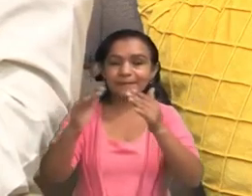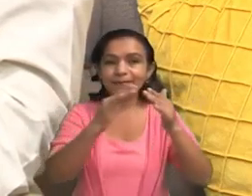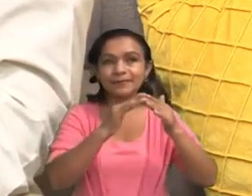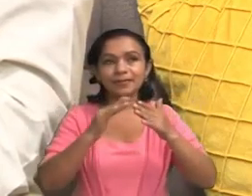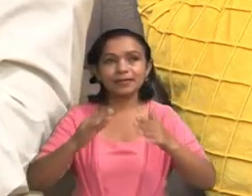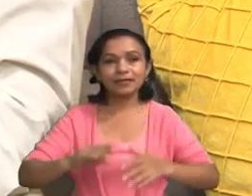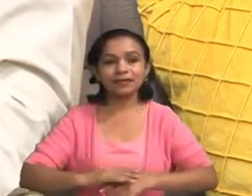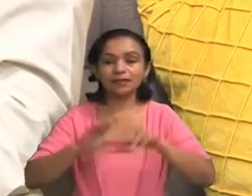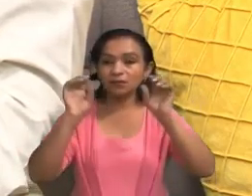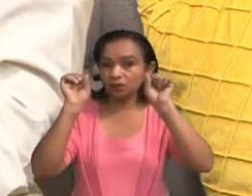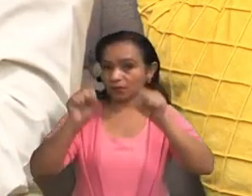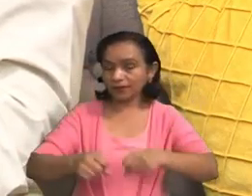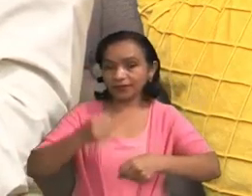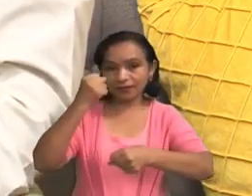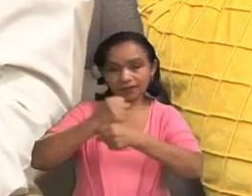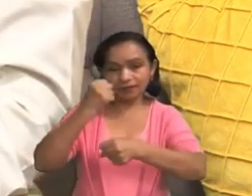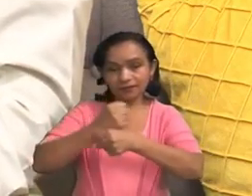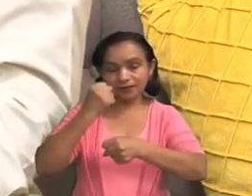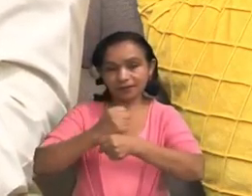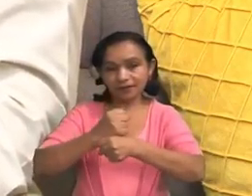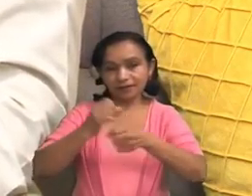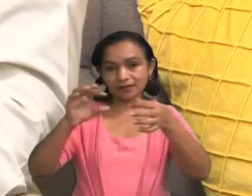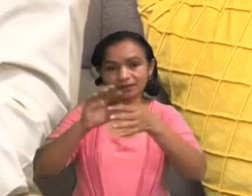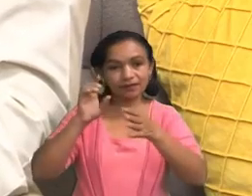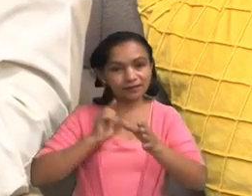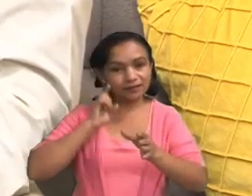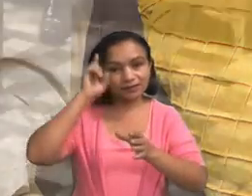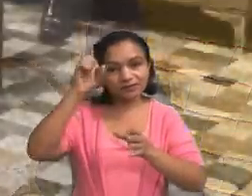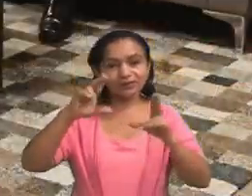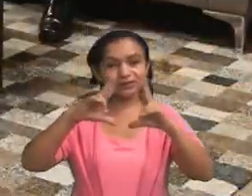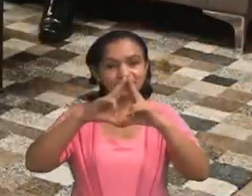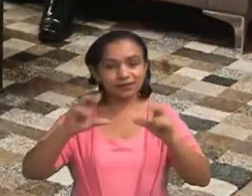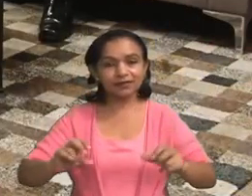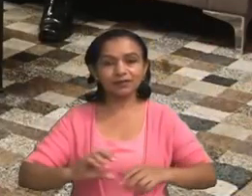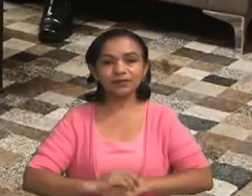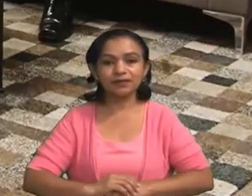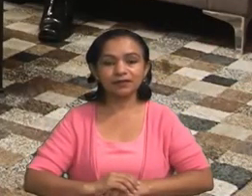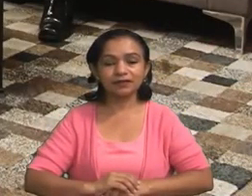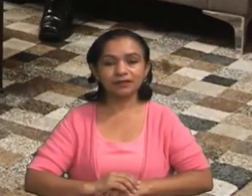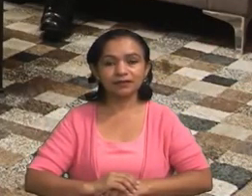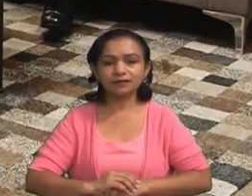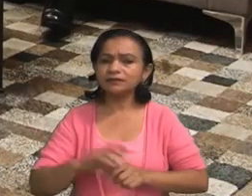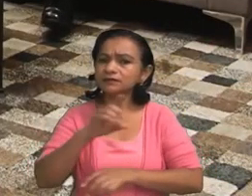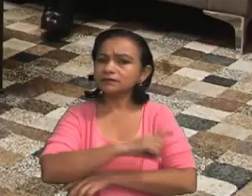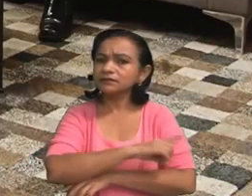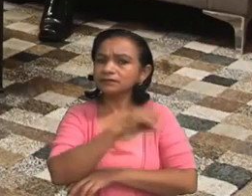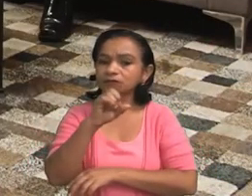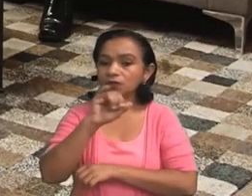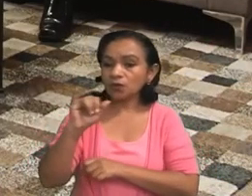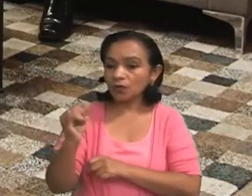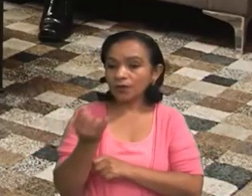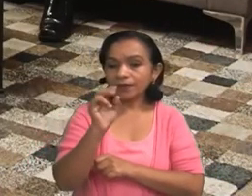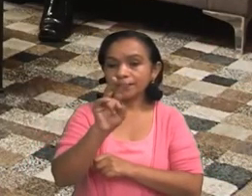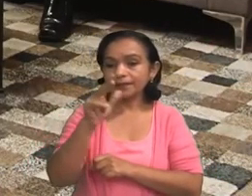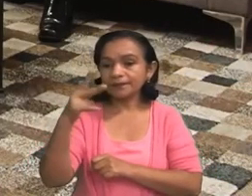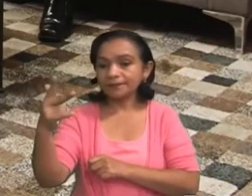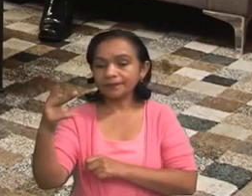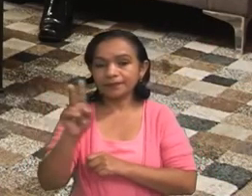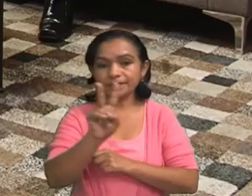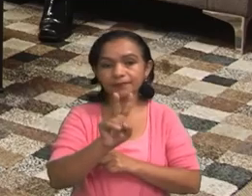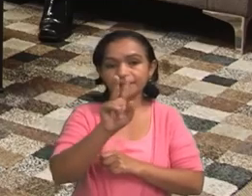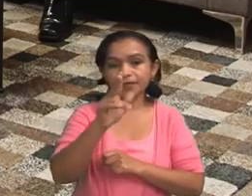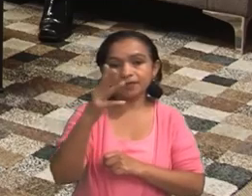de poder trabajar juntamente en el desarrollo de este país. Esto se va a estar desarrollando los días jueves 28 y